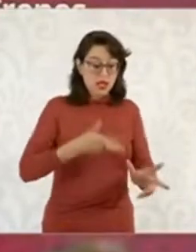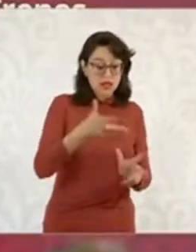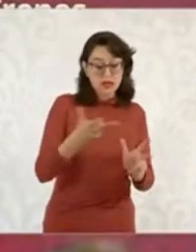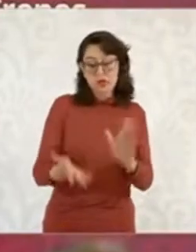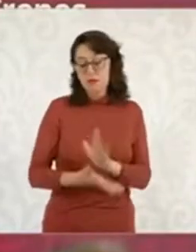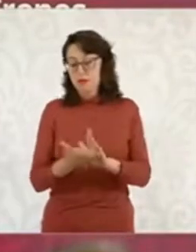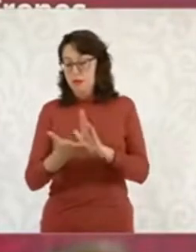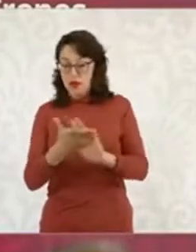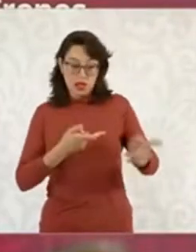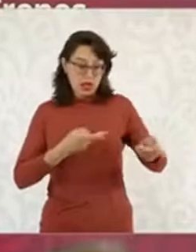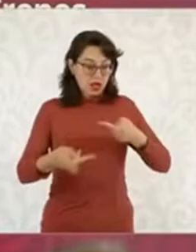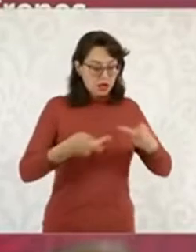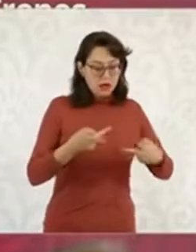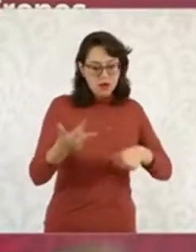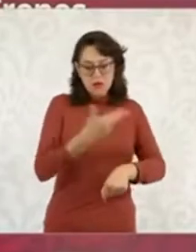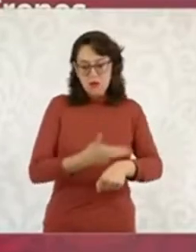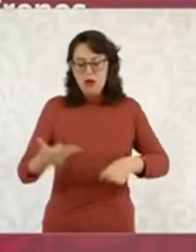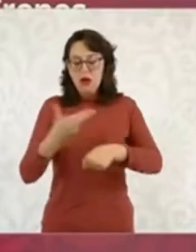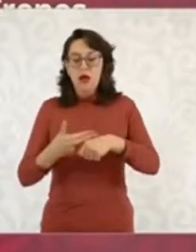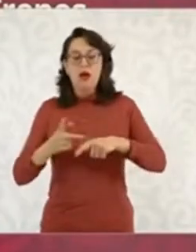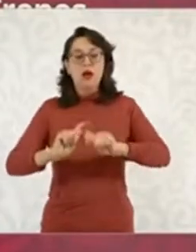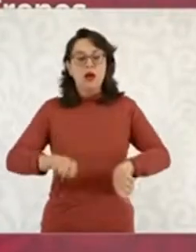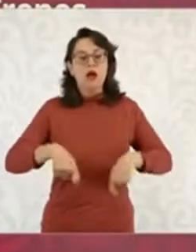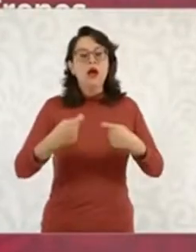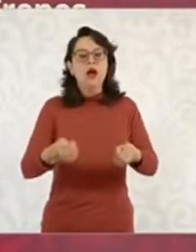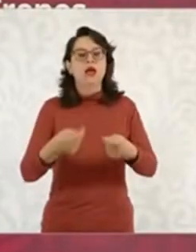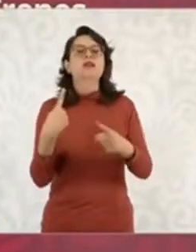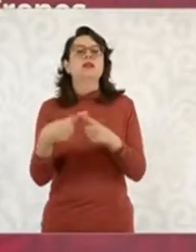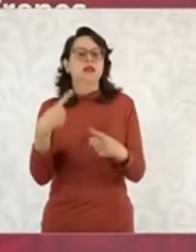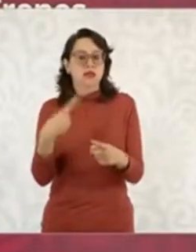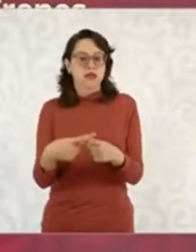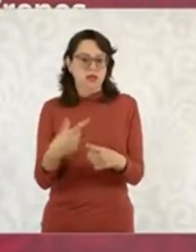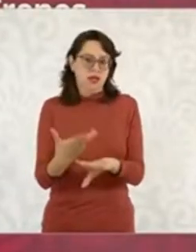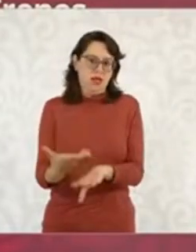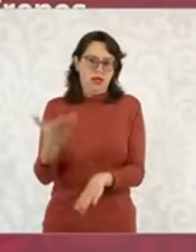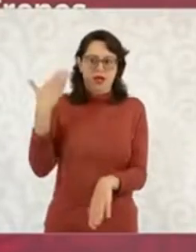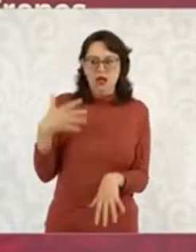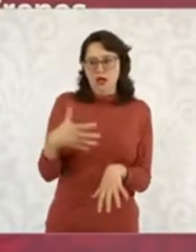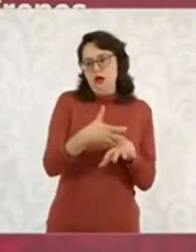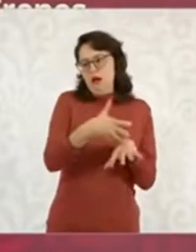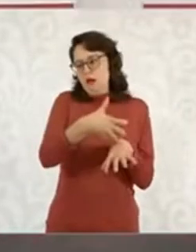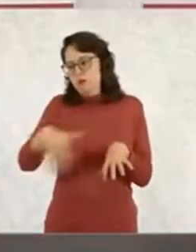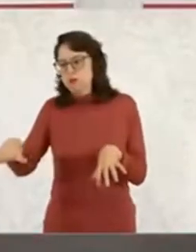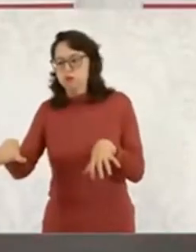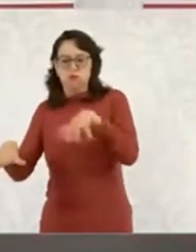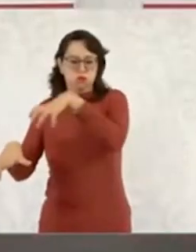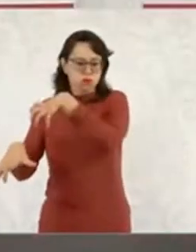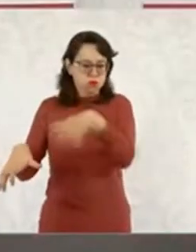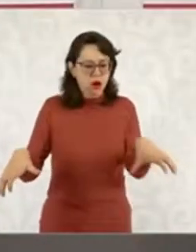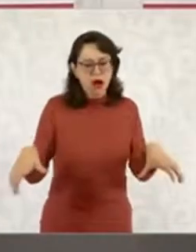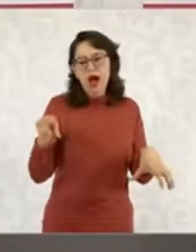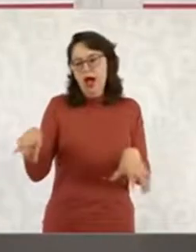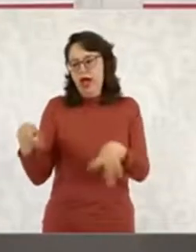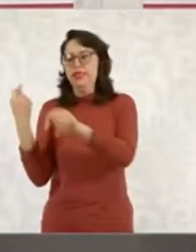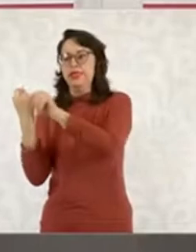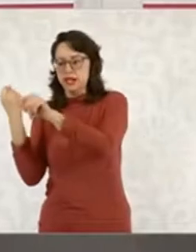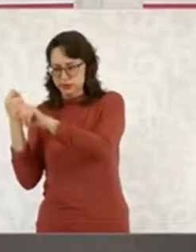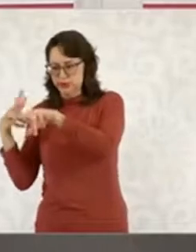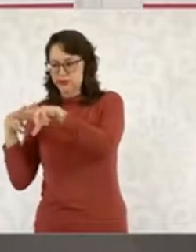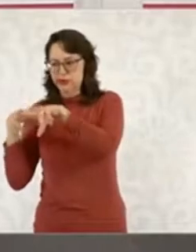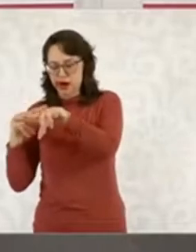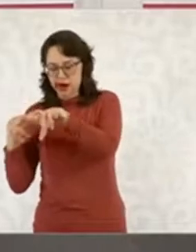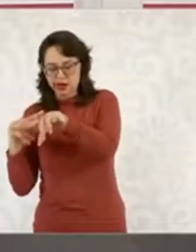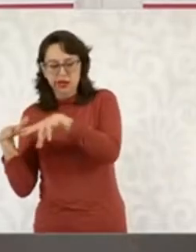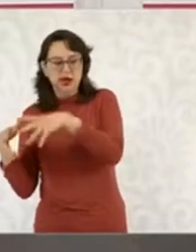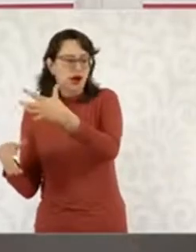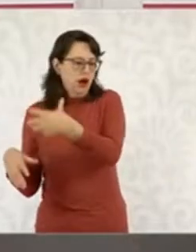construcción y planeación del sistema ferroviario, estaban divididas. Había atribuciones que tenía la Agencia Reguladora de Transporte Ferroviario y